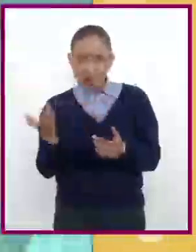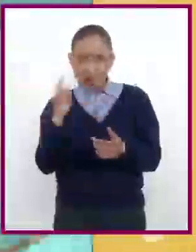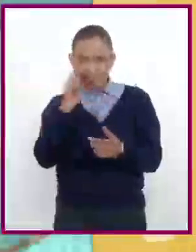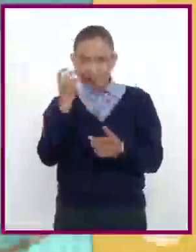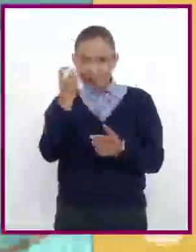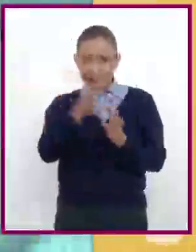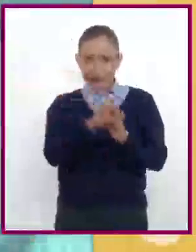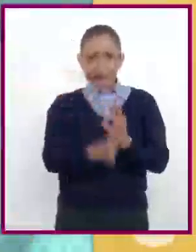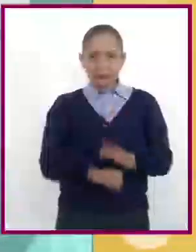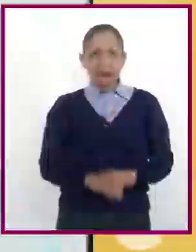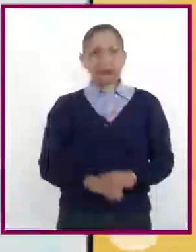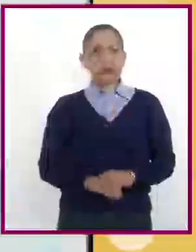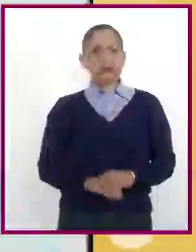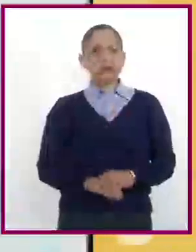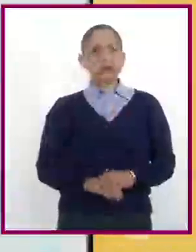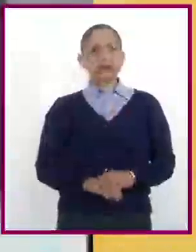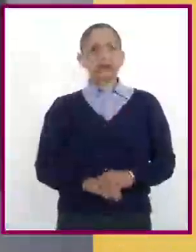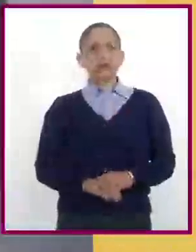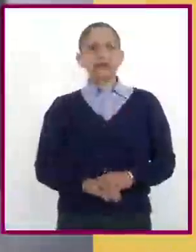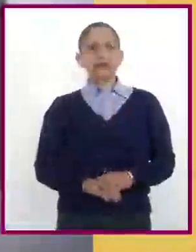caso.